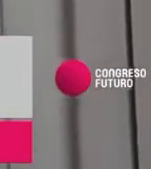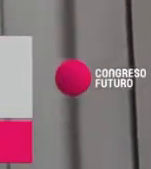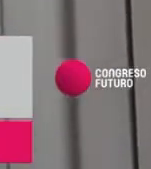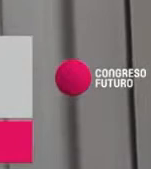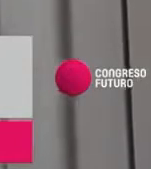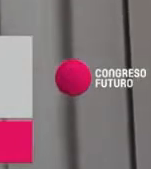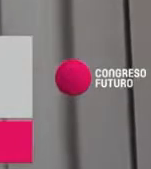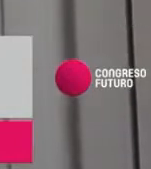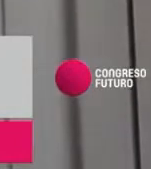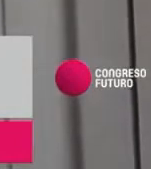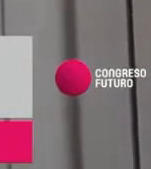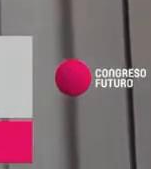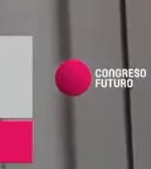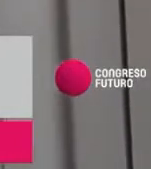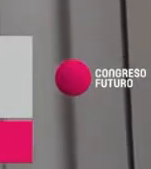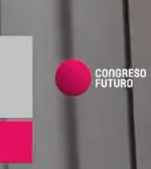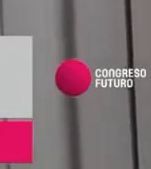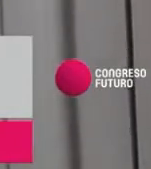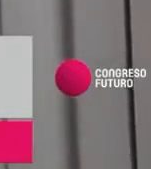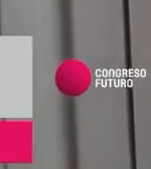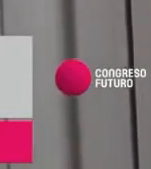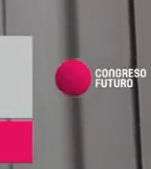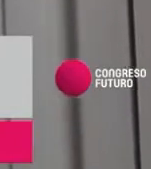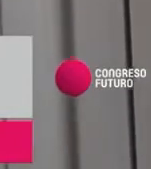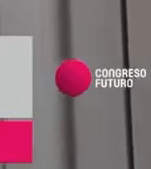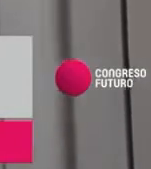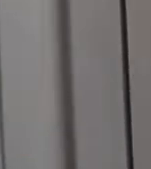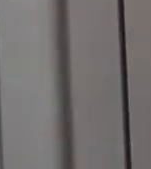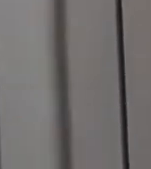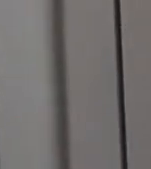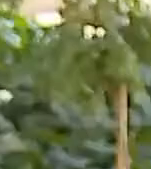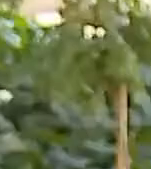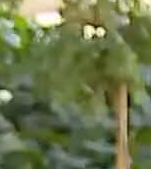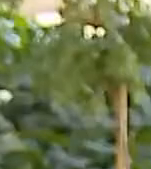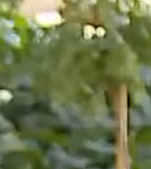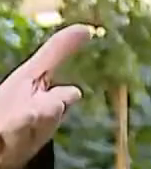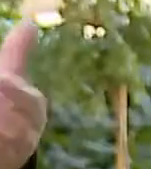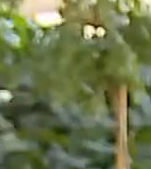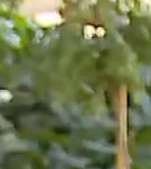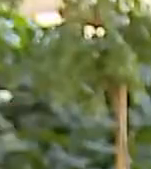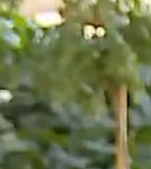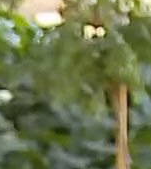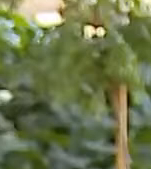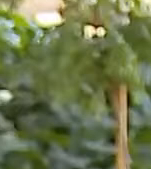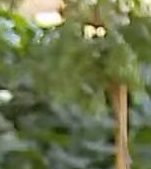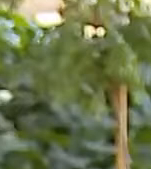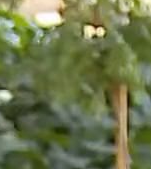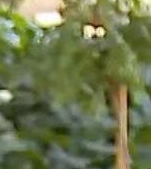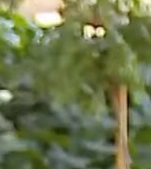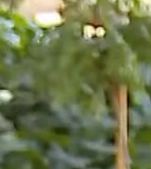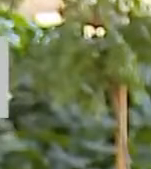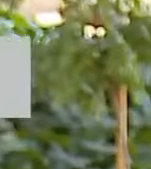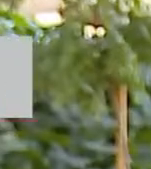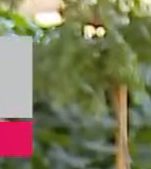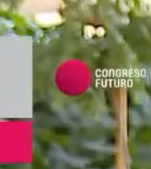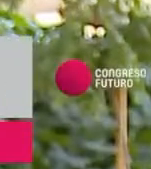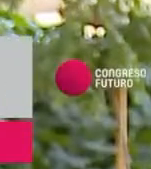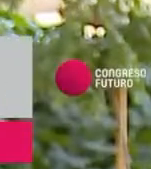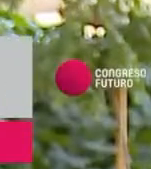plataformas digitales, también es otro de los temas que están en discusión. Hoy día las plataformas tipo Facebook,